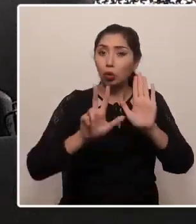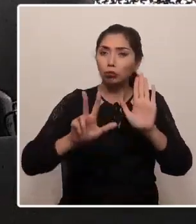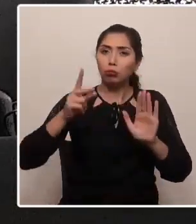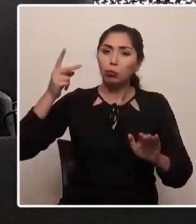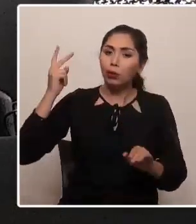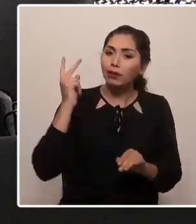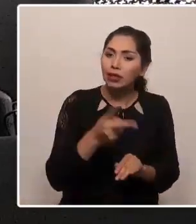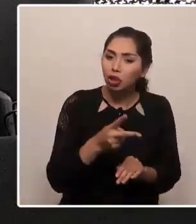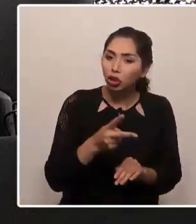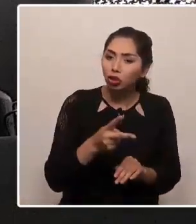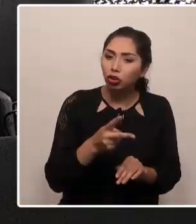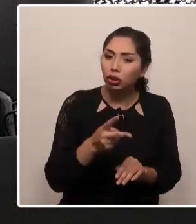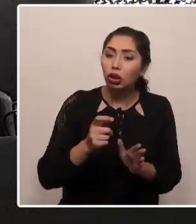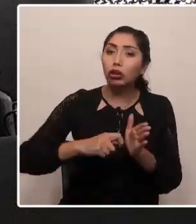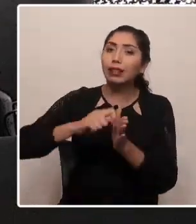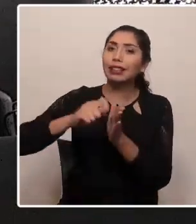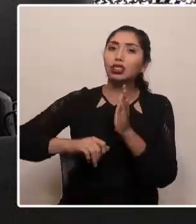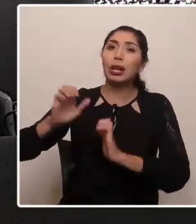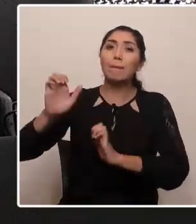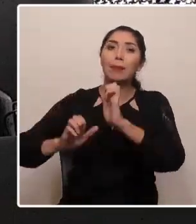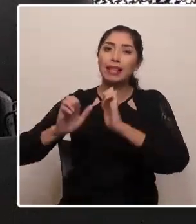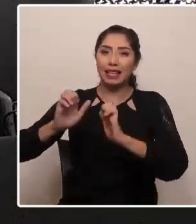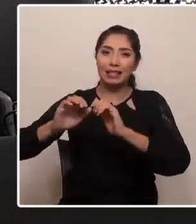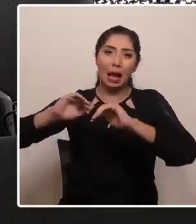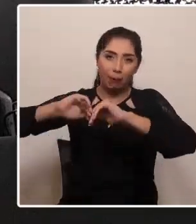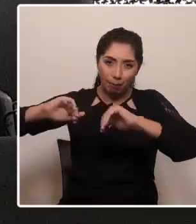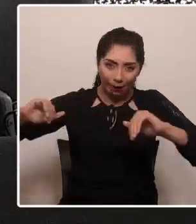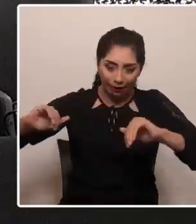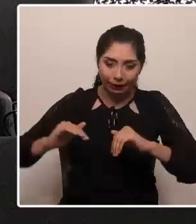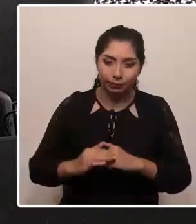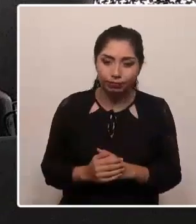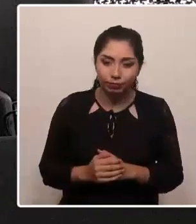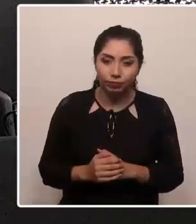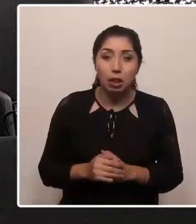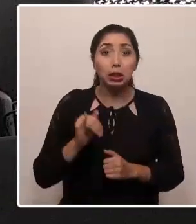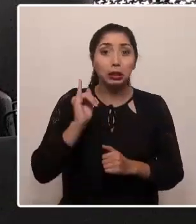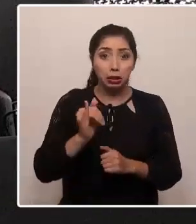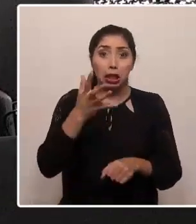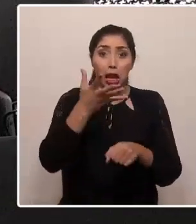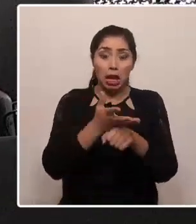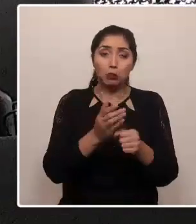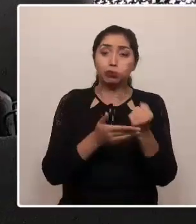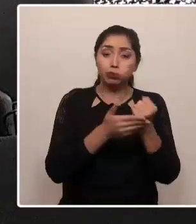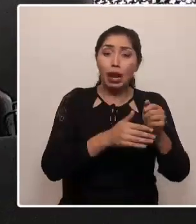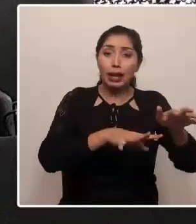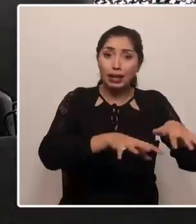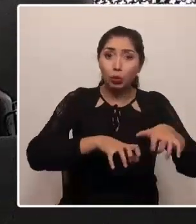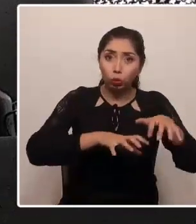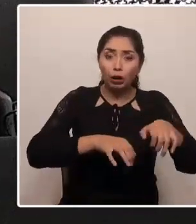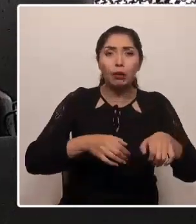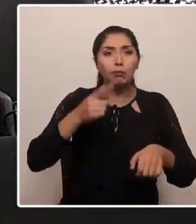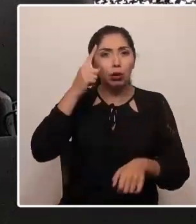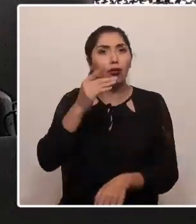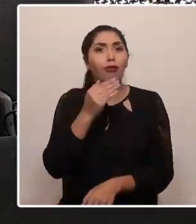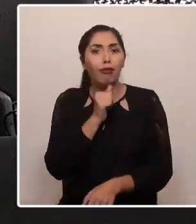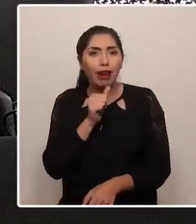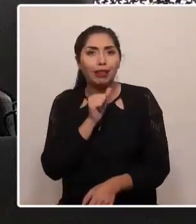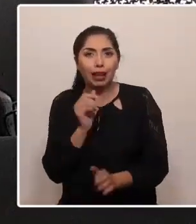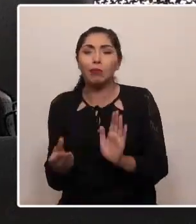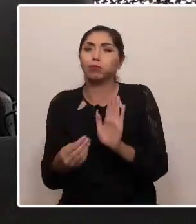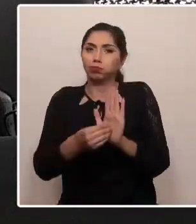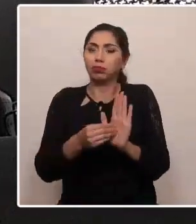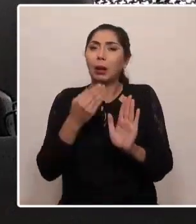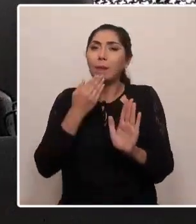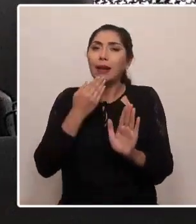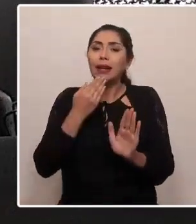subcontratación a empresas ajenas al rubro. Si bien tiene una salvedad para la agricultura, hay otros sectores como la pesca y la minería que también requieren servicios